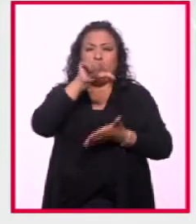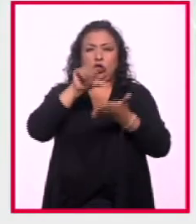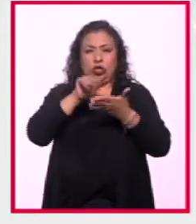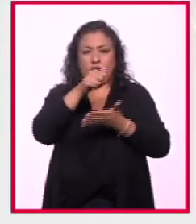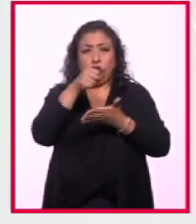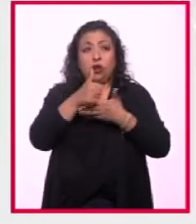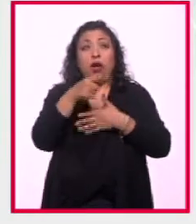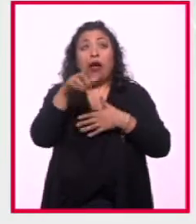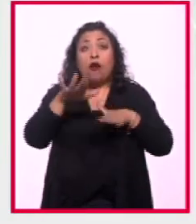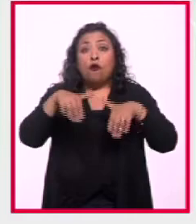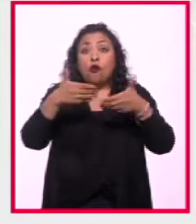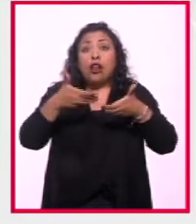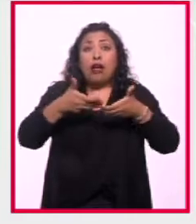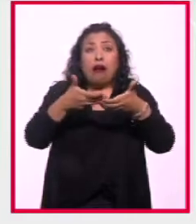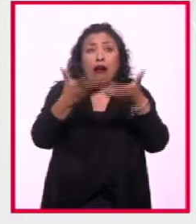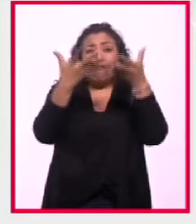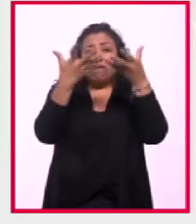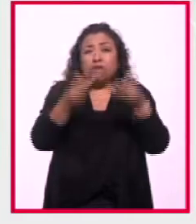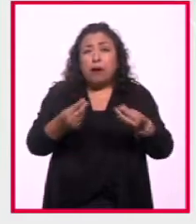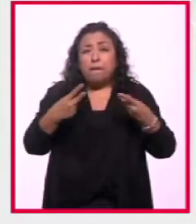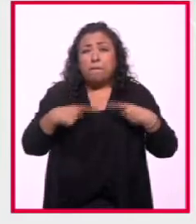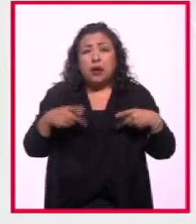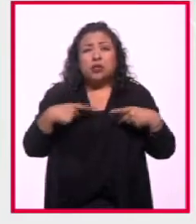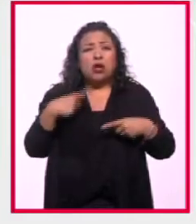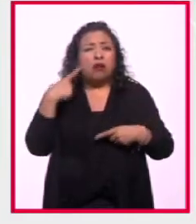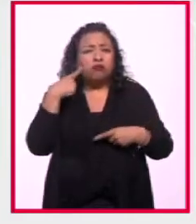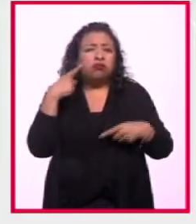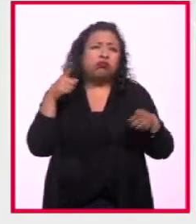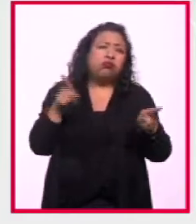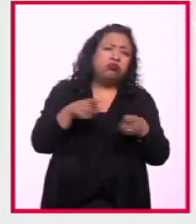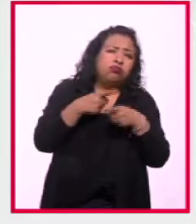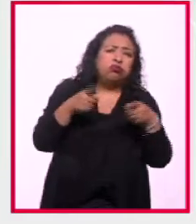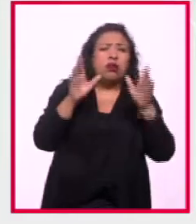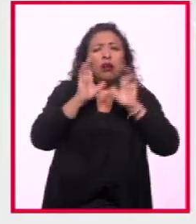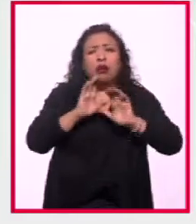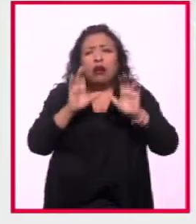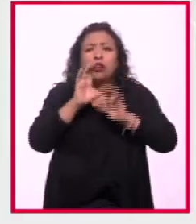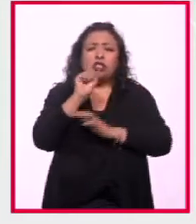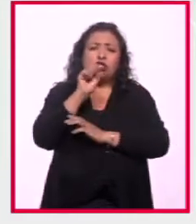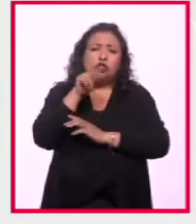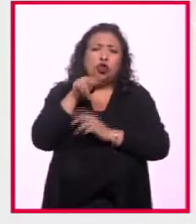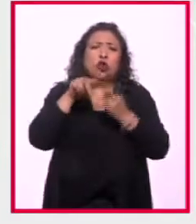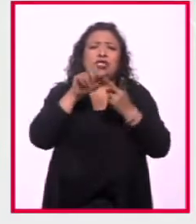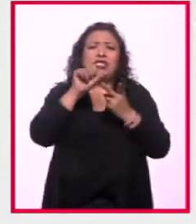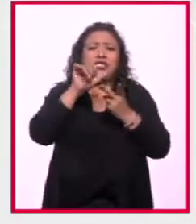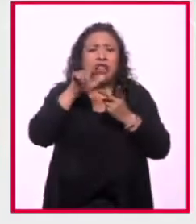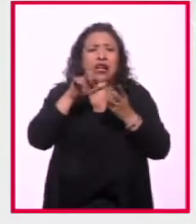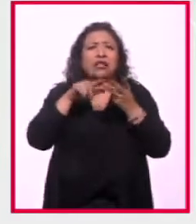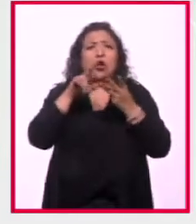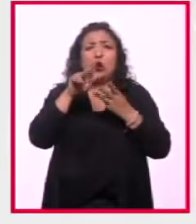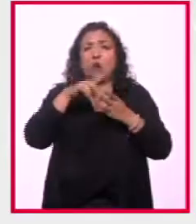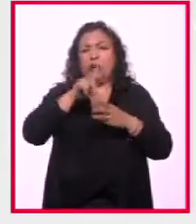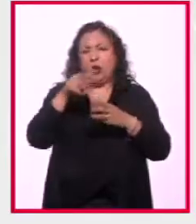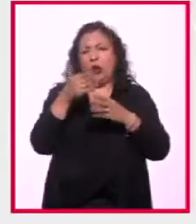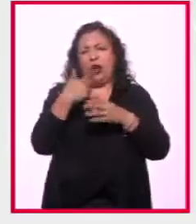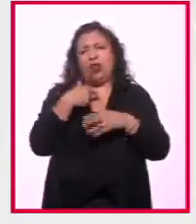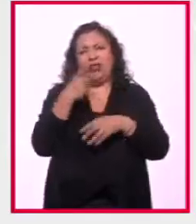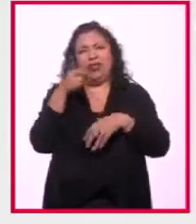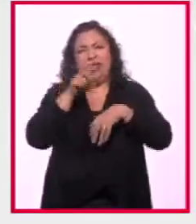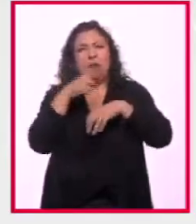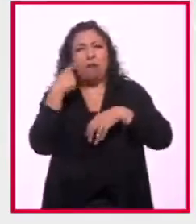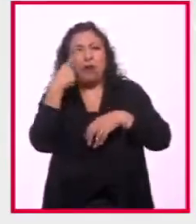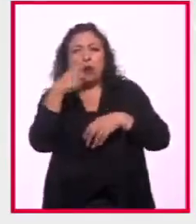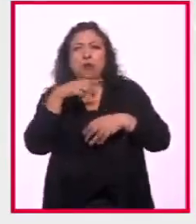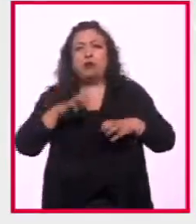que en las calles repletas de gente se escucharon sones salsa y rumba durante el día en el templete una edificación